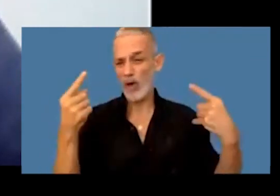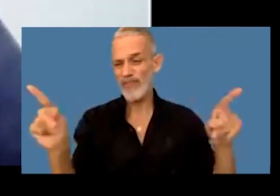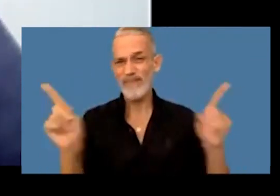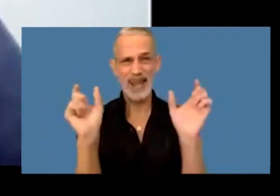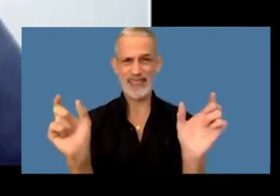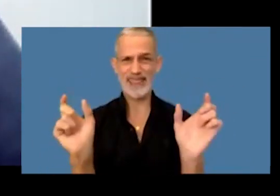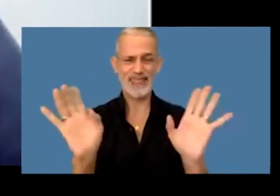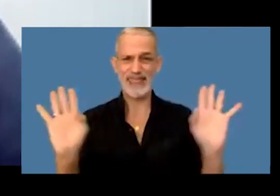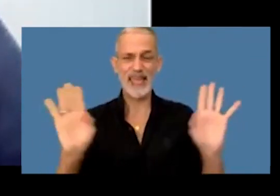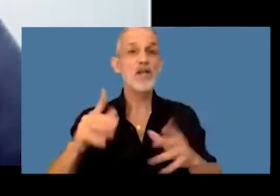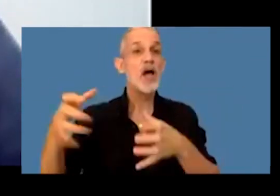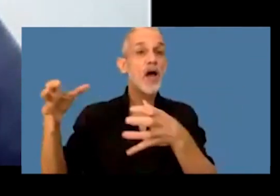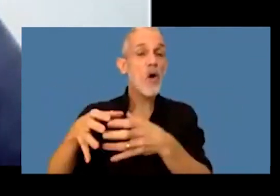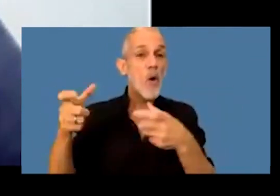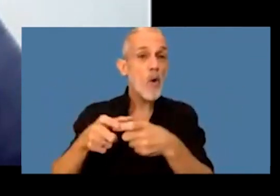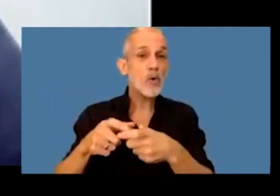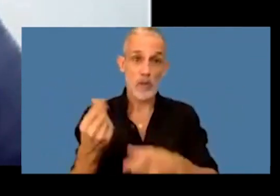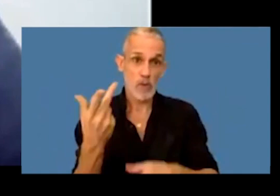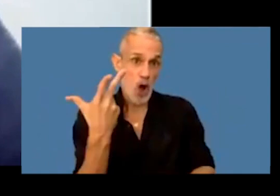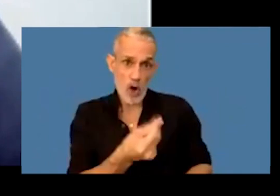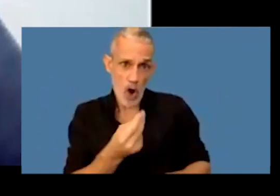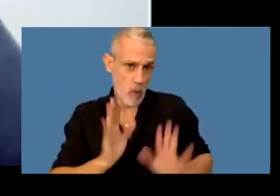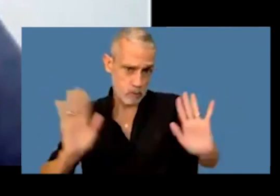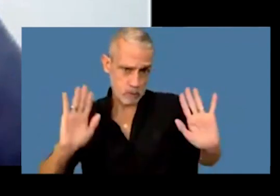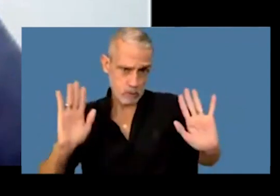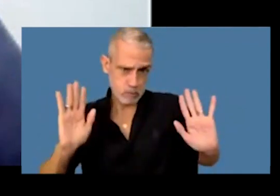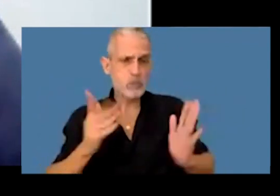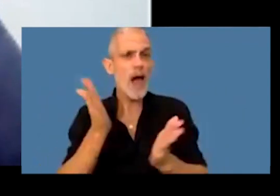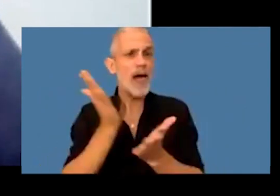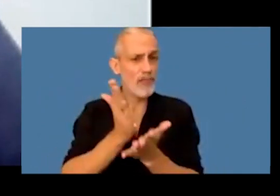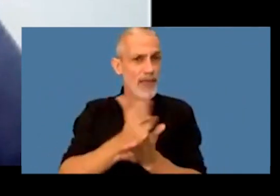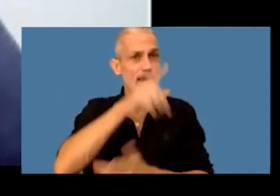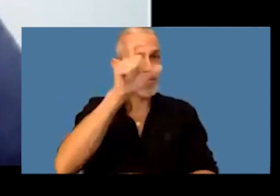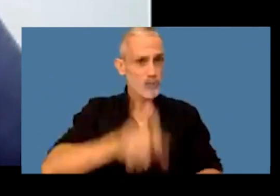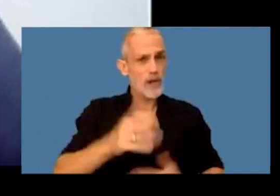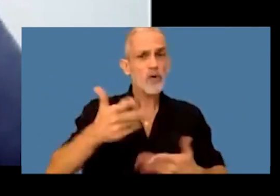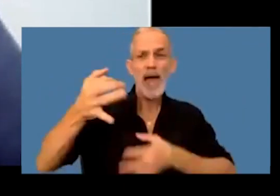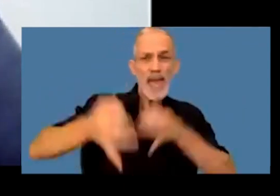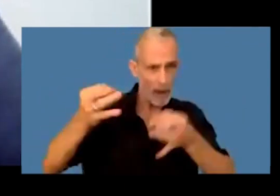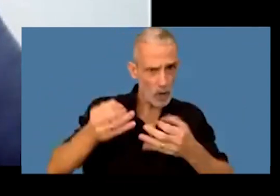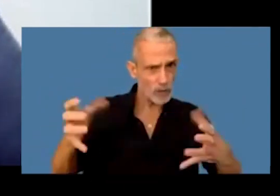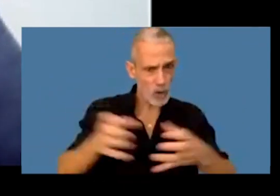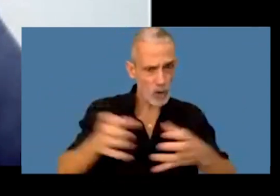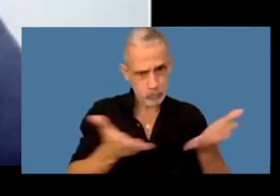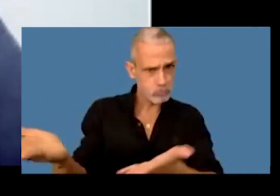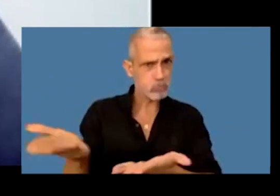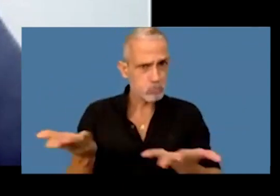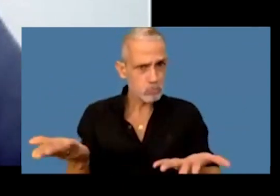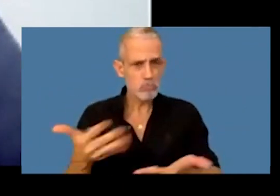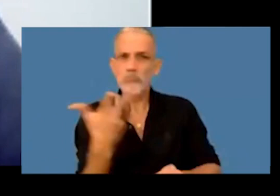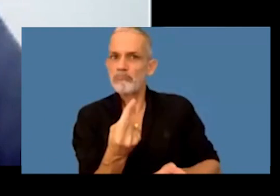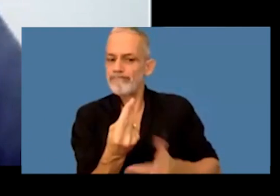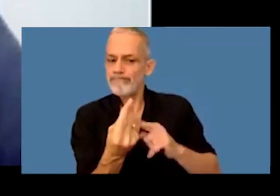hacer la Junta Evaluadora es negarle la evaluación a la persona. Es un derecho de la persona que se evalúe. Por lo cual, si tiene